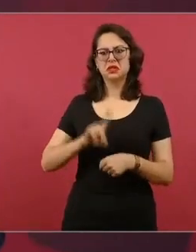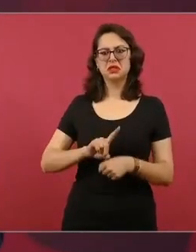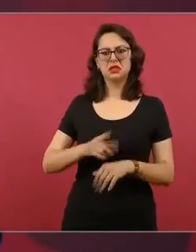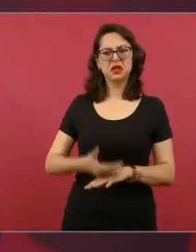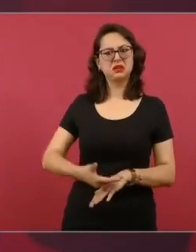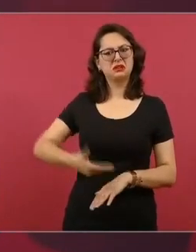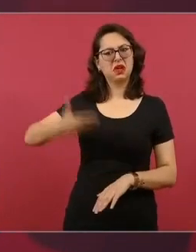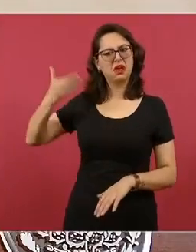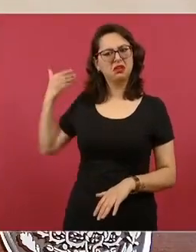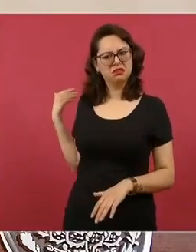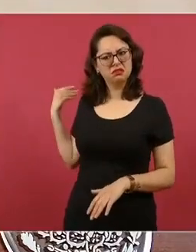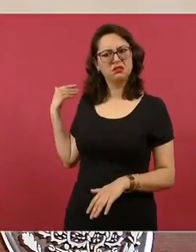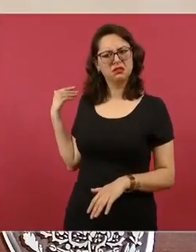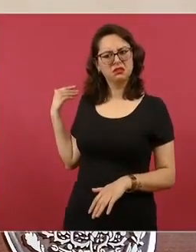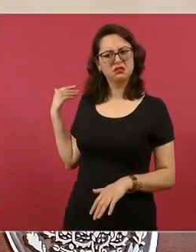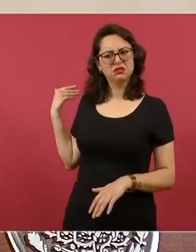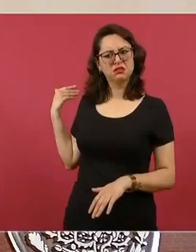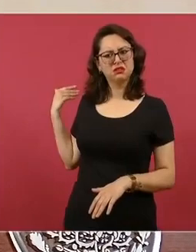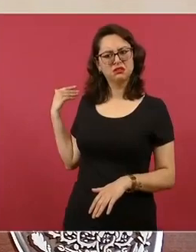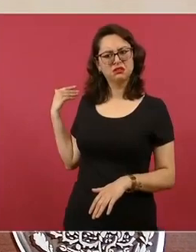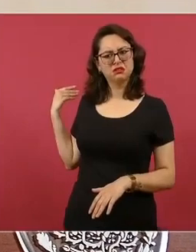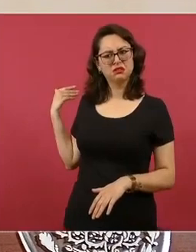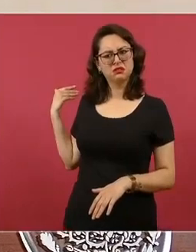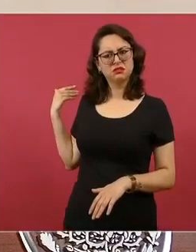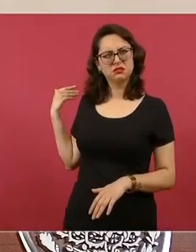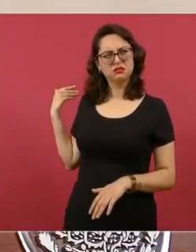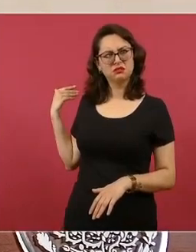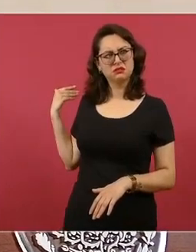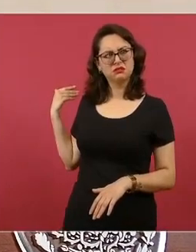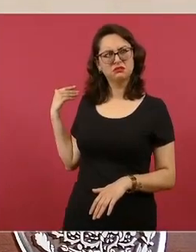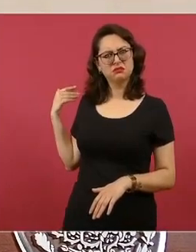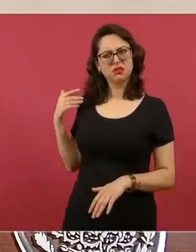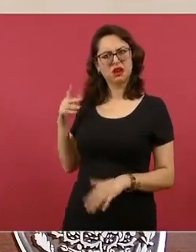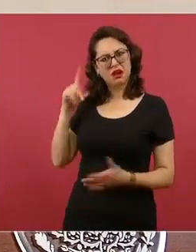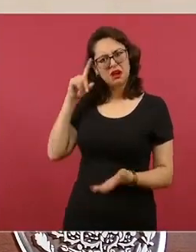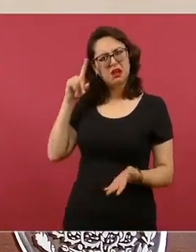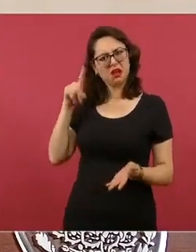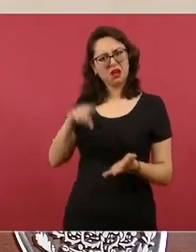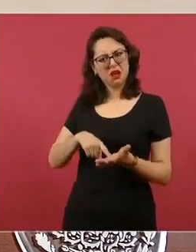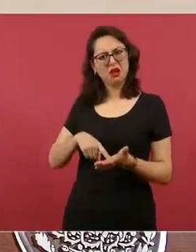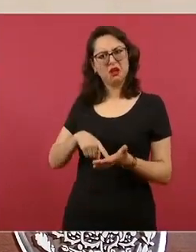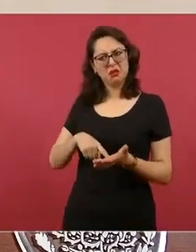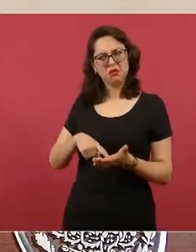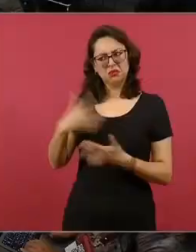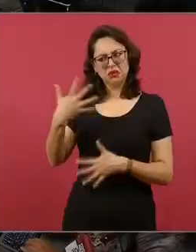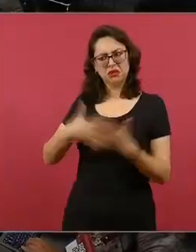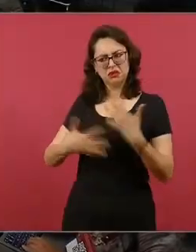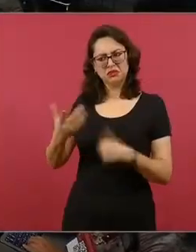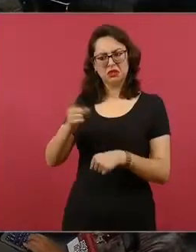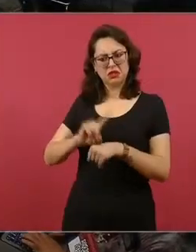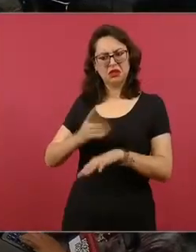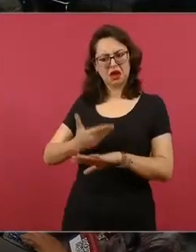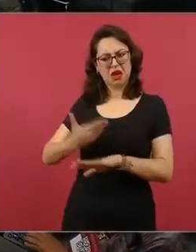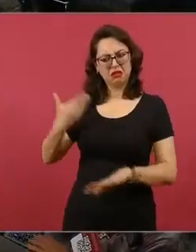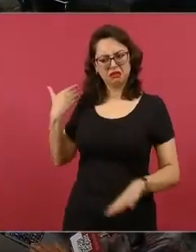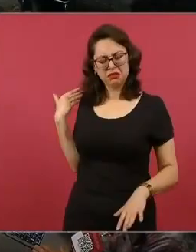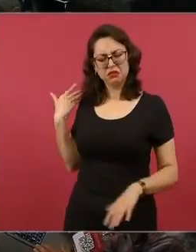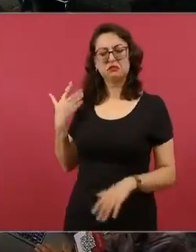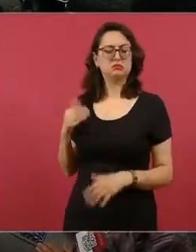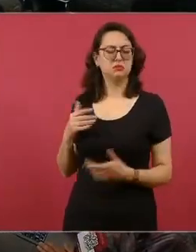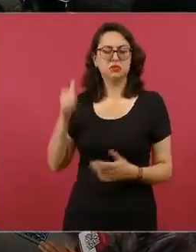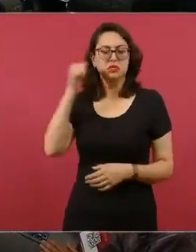Ah, entonces y fue información. Sí, nos reunimos con frecuencia porque evaluamos